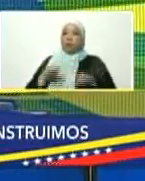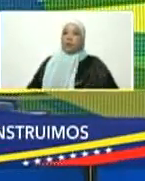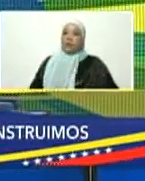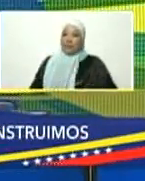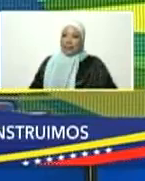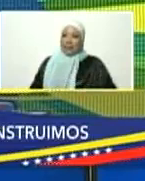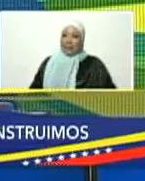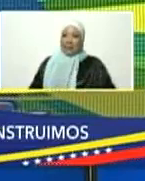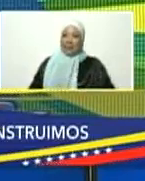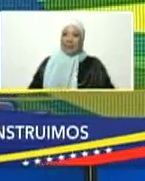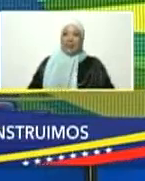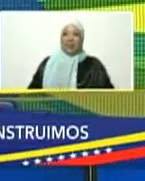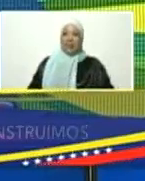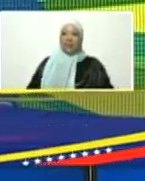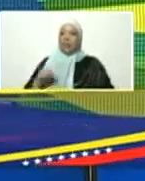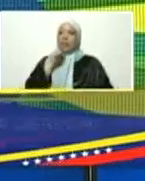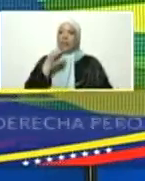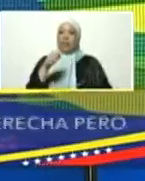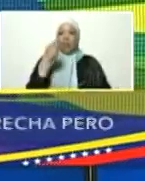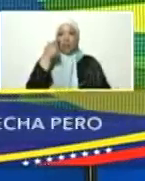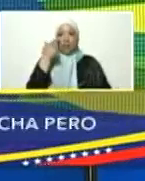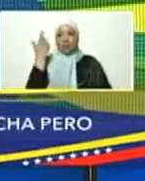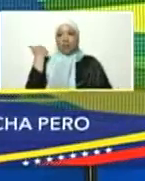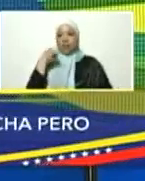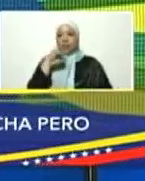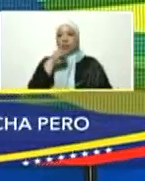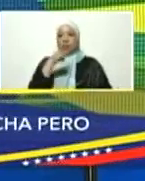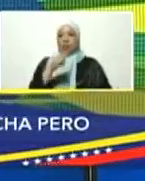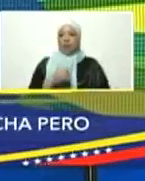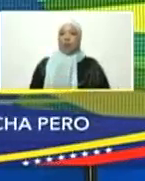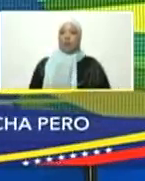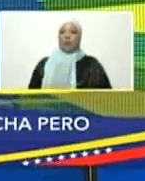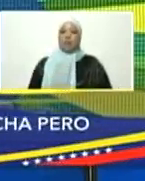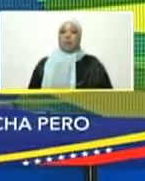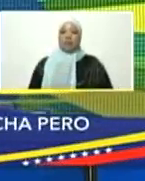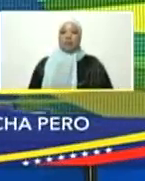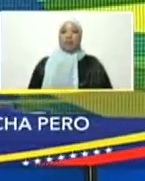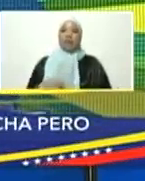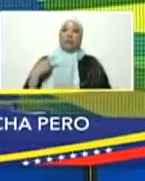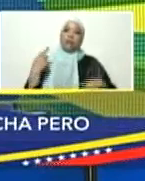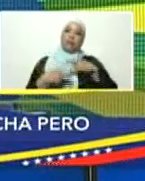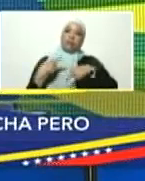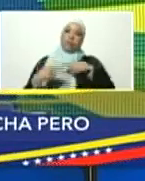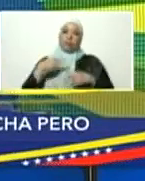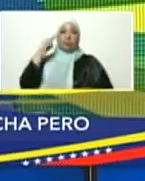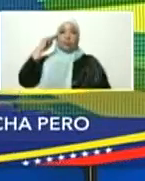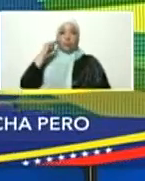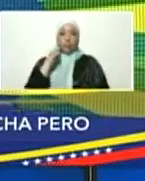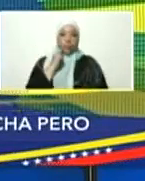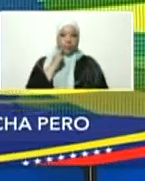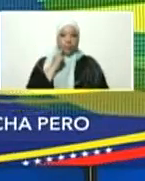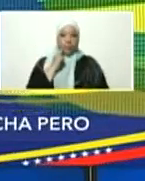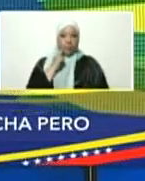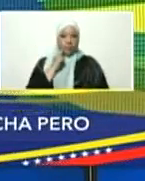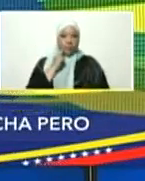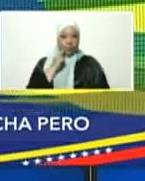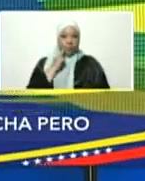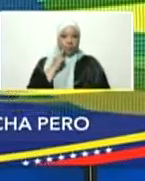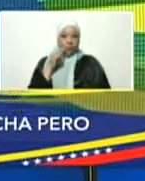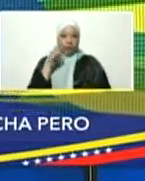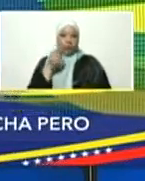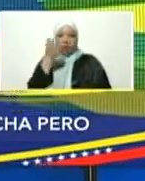De achicopalao, como dicen por allá en México. De que la revolución bolivariana se achicopale.